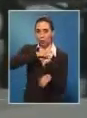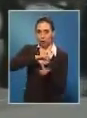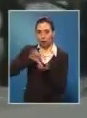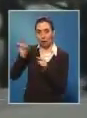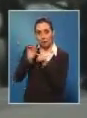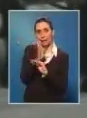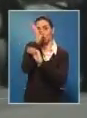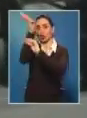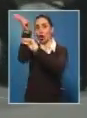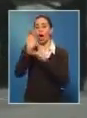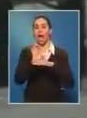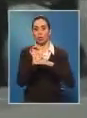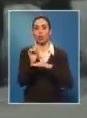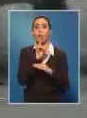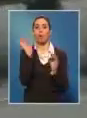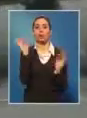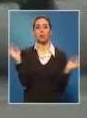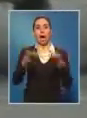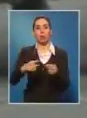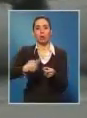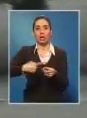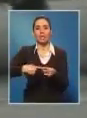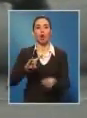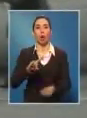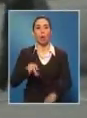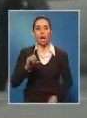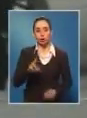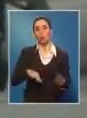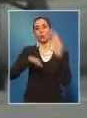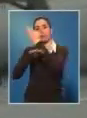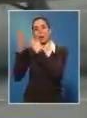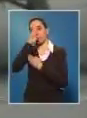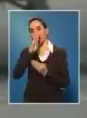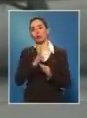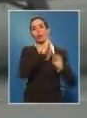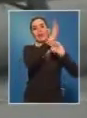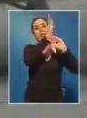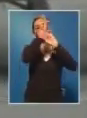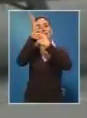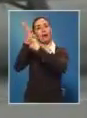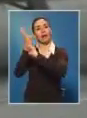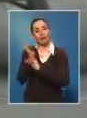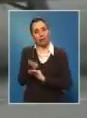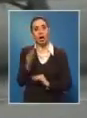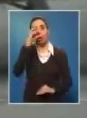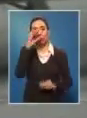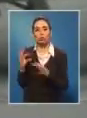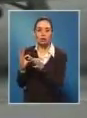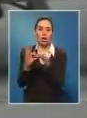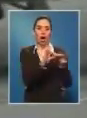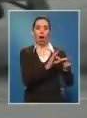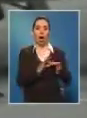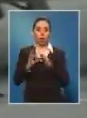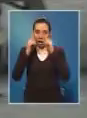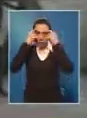en Ecuador. Estuvo en la última cumbre UNASUR en Quito el lunes pasado. Pasó por Brasil en esta gira simbólica, si se quiere, pero que busca aunar